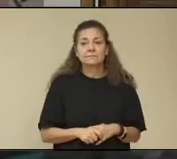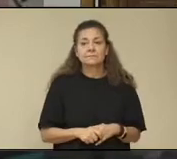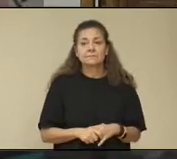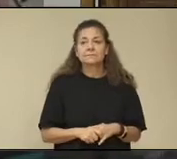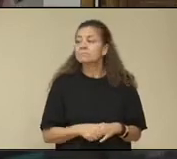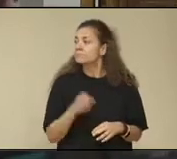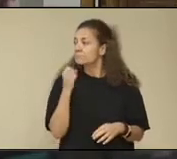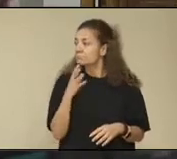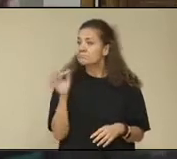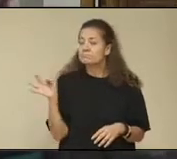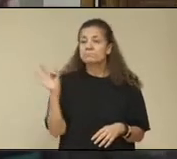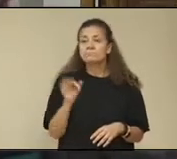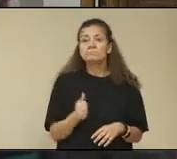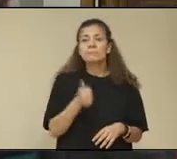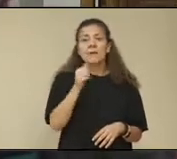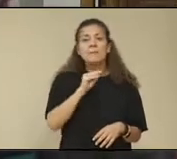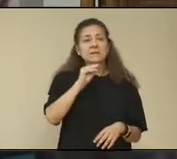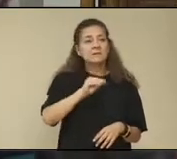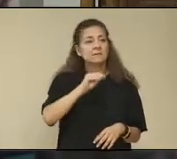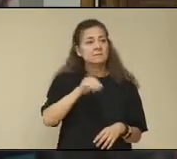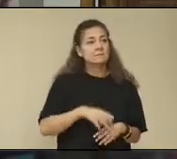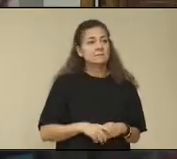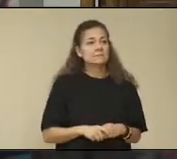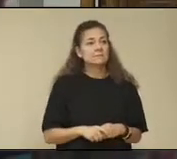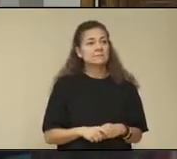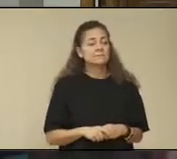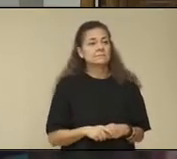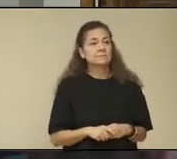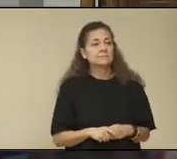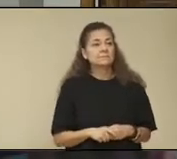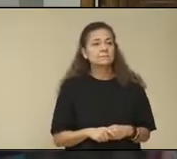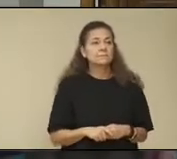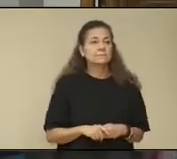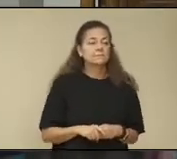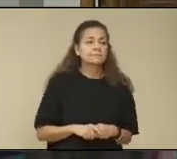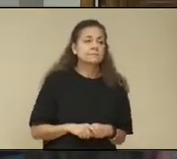Muy bien. ¿Más preguntas? Allá al fondo.